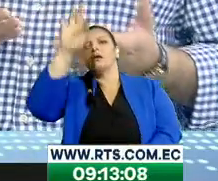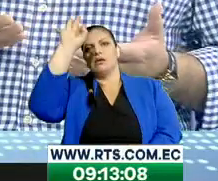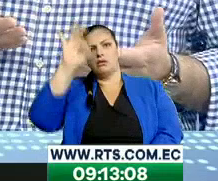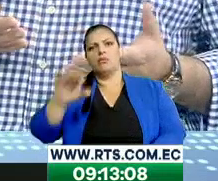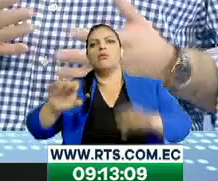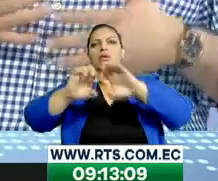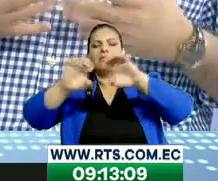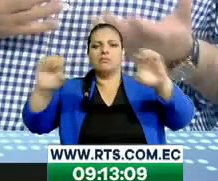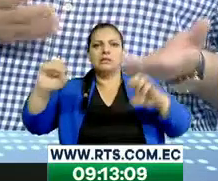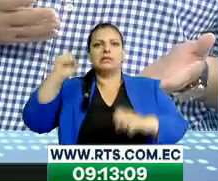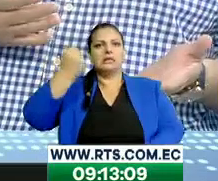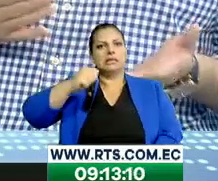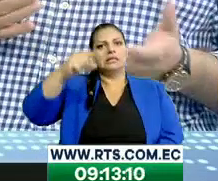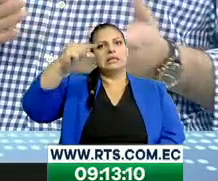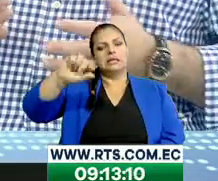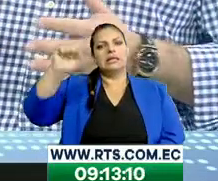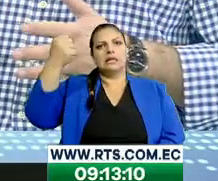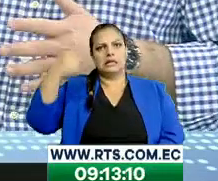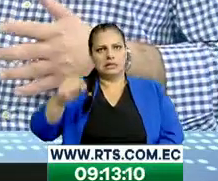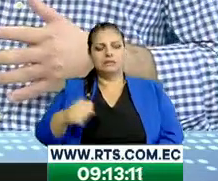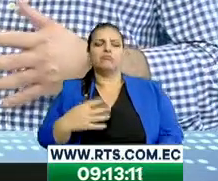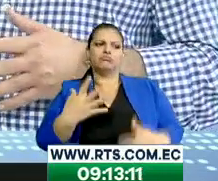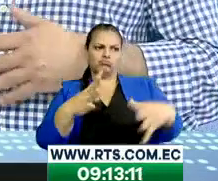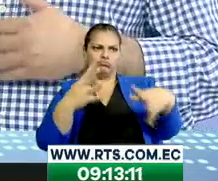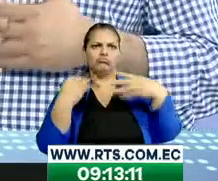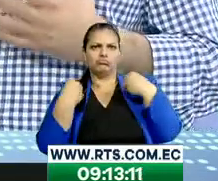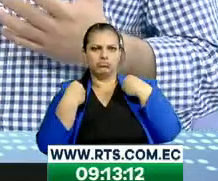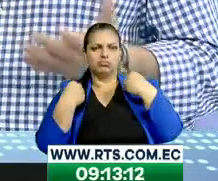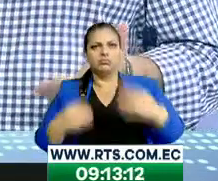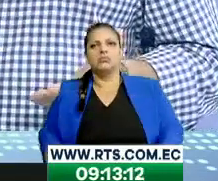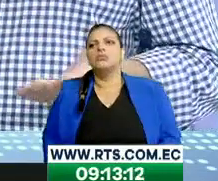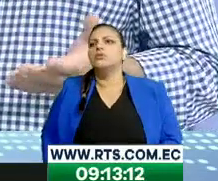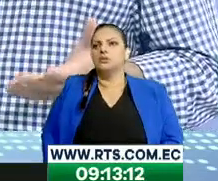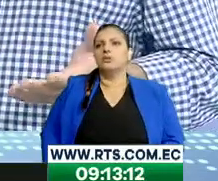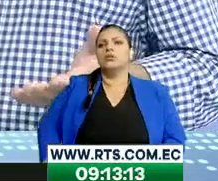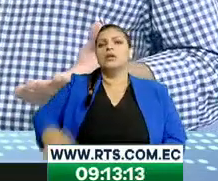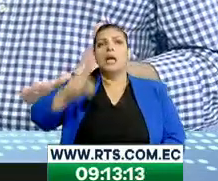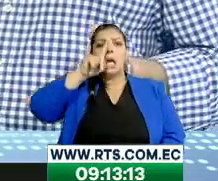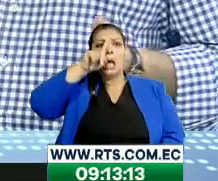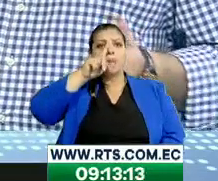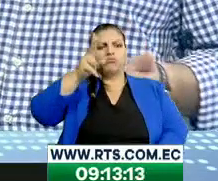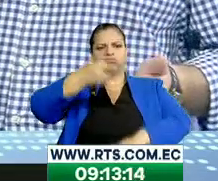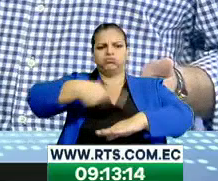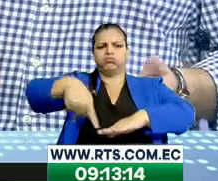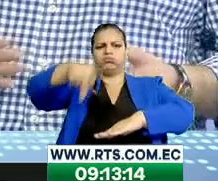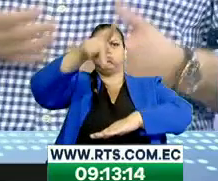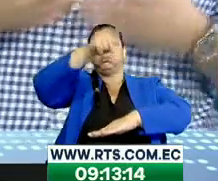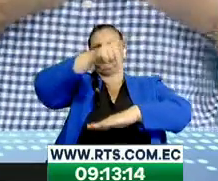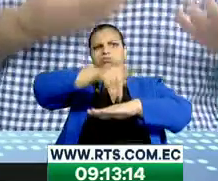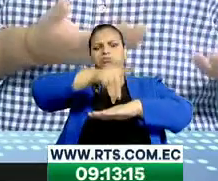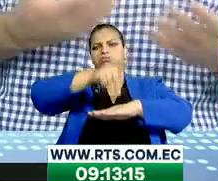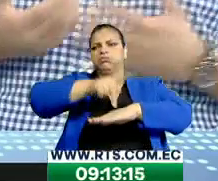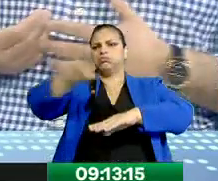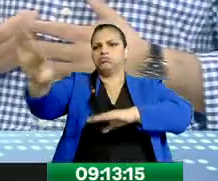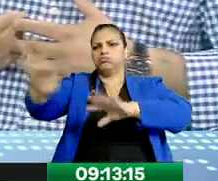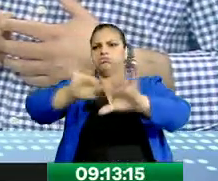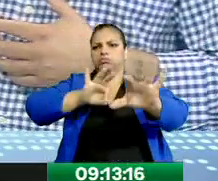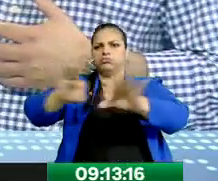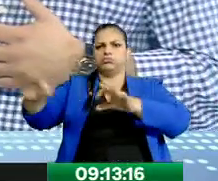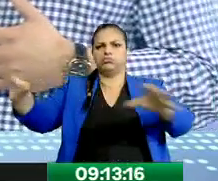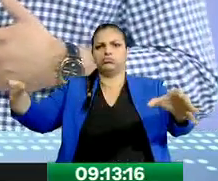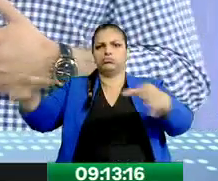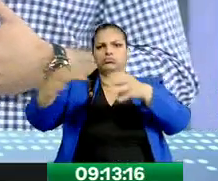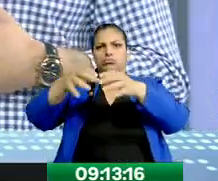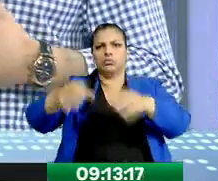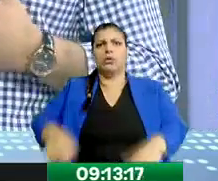ley indica y lo que la Autoridad de Tránsito Municipal indica. Se contrató personal altamente capacitado que actualmente existe, se trajo incluso personal de